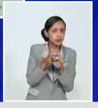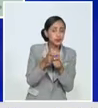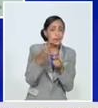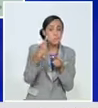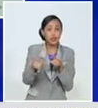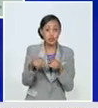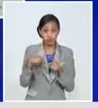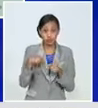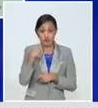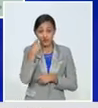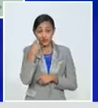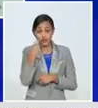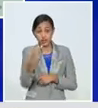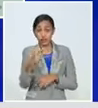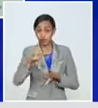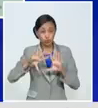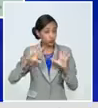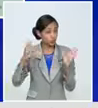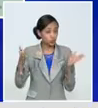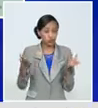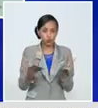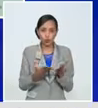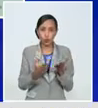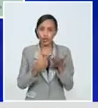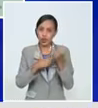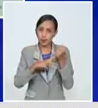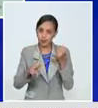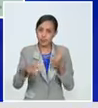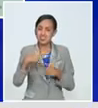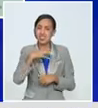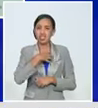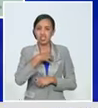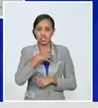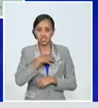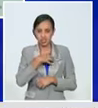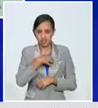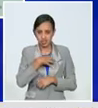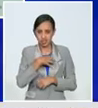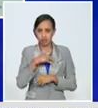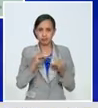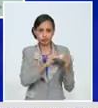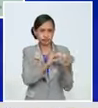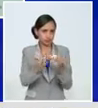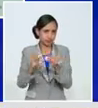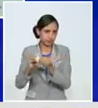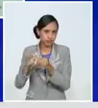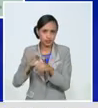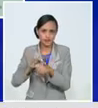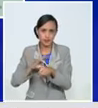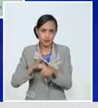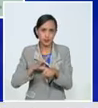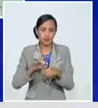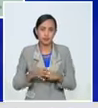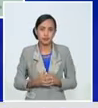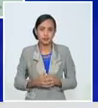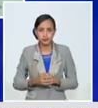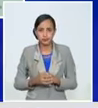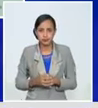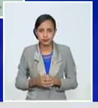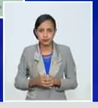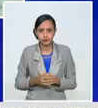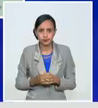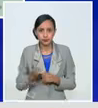cuenta, todas las provincias tienen transmisión de la enfermedad. Y este